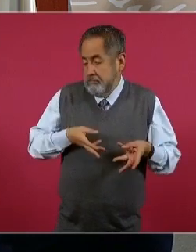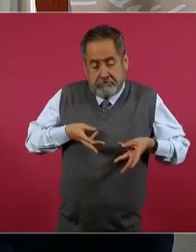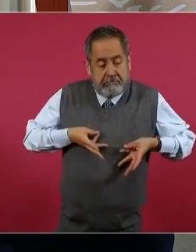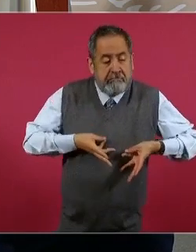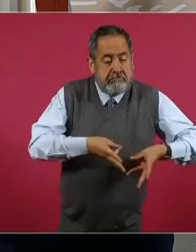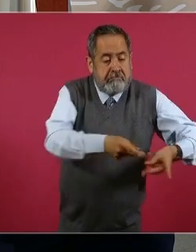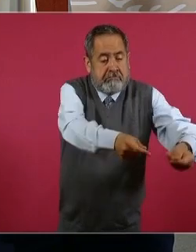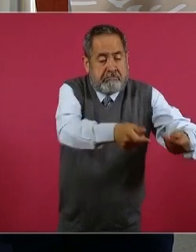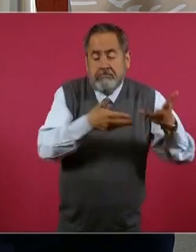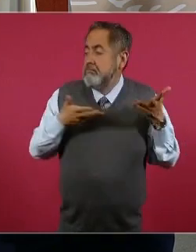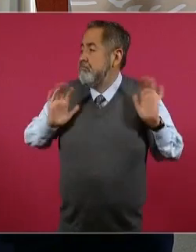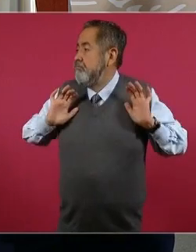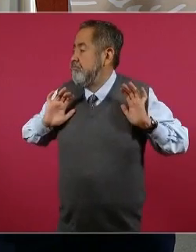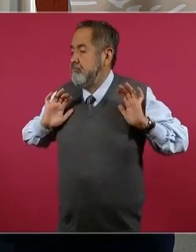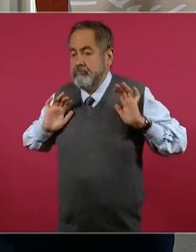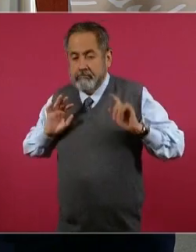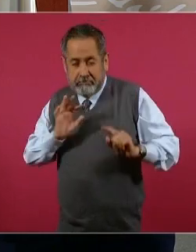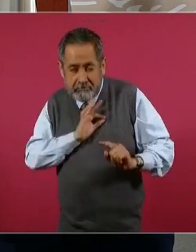que estén